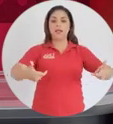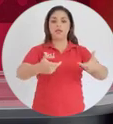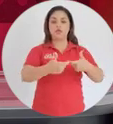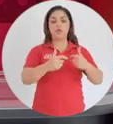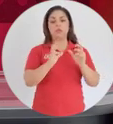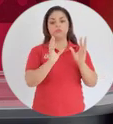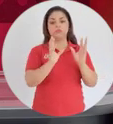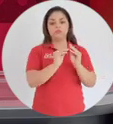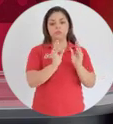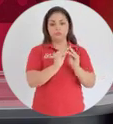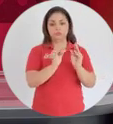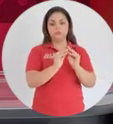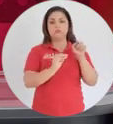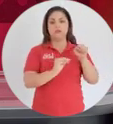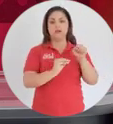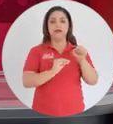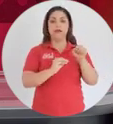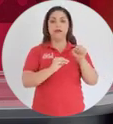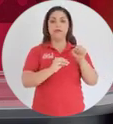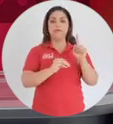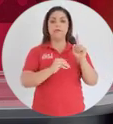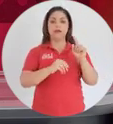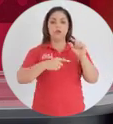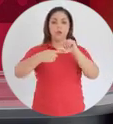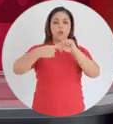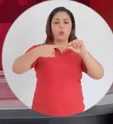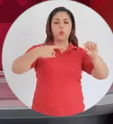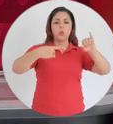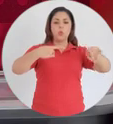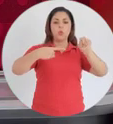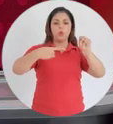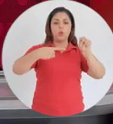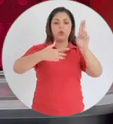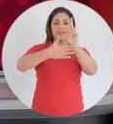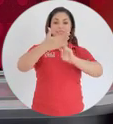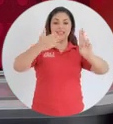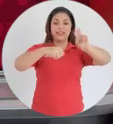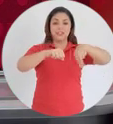tiene lugar en la primera semana de junio en la Universidad Nacional.